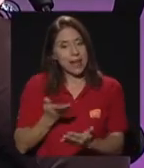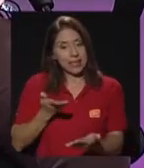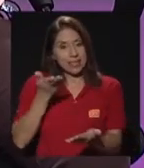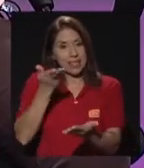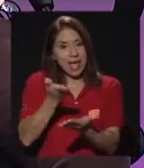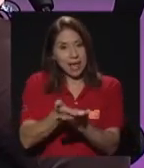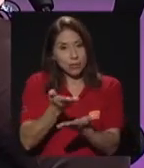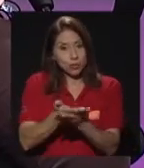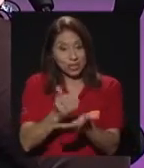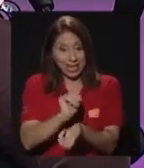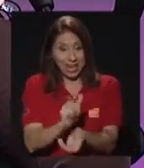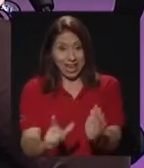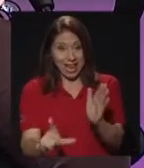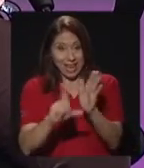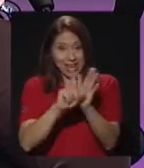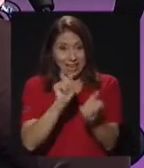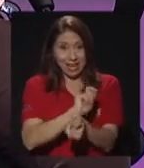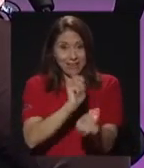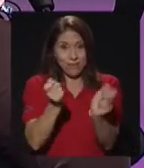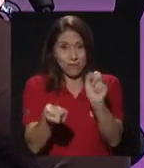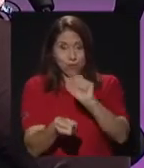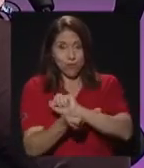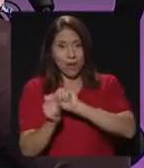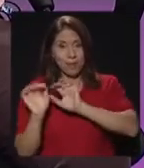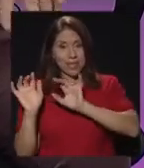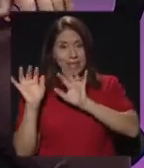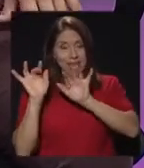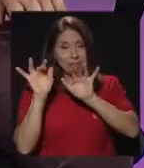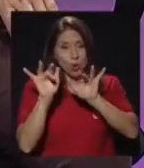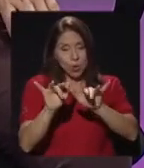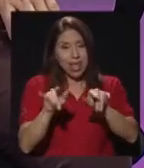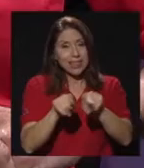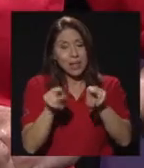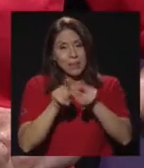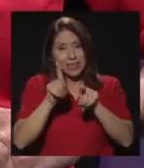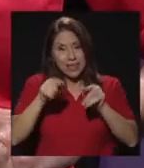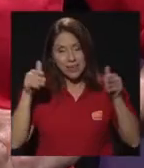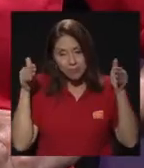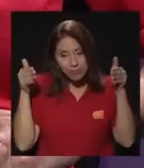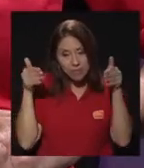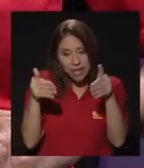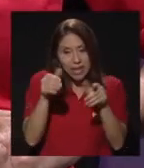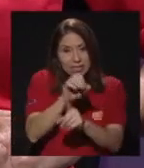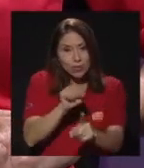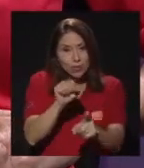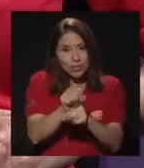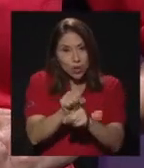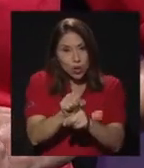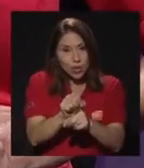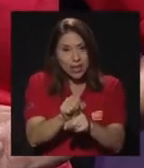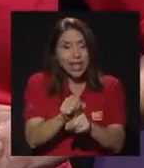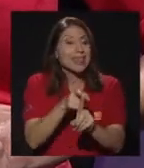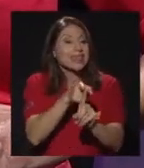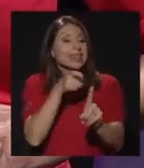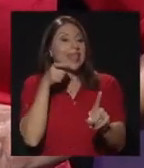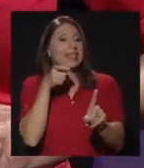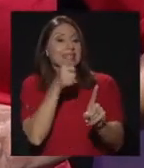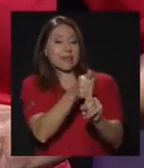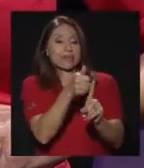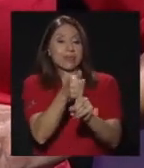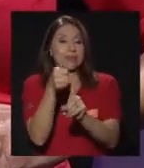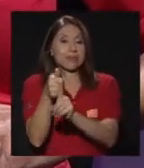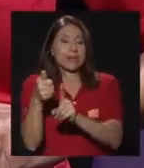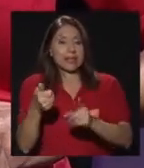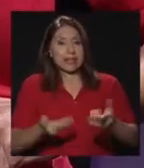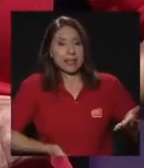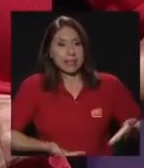reforma migratoria considere la situación desde las trabajadoras y no solo desde del empresariado.